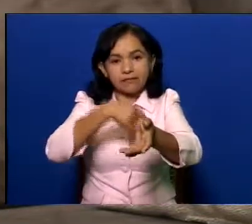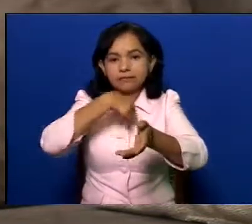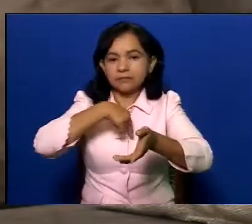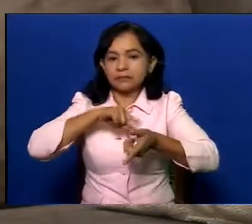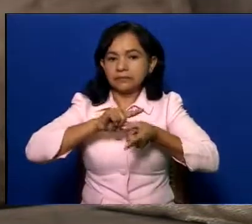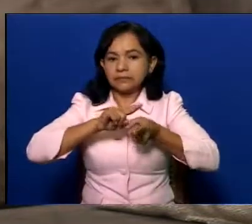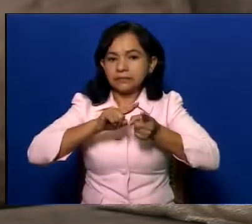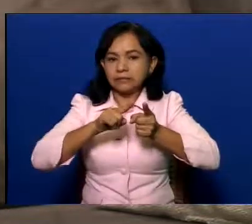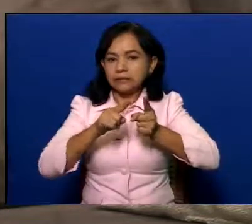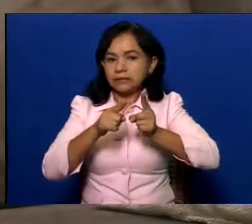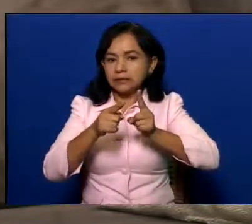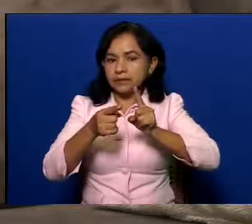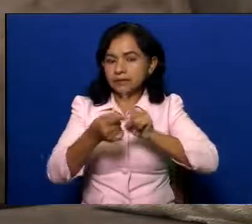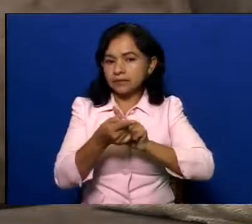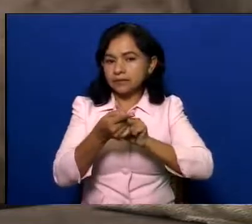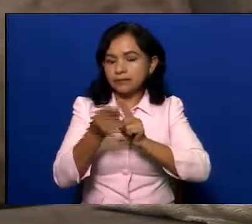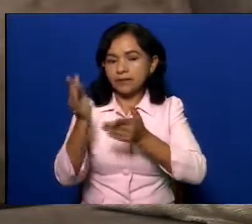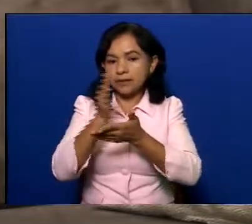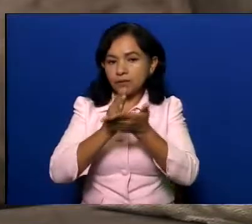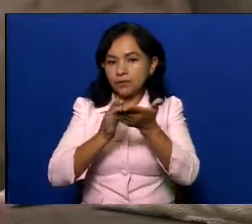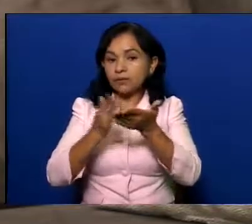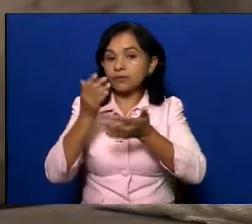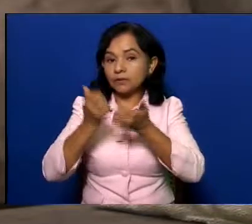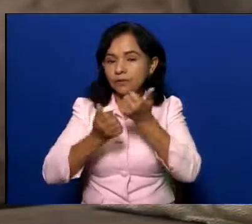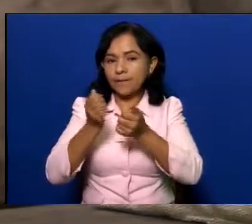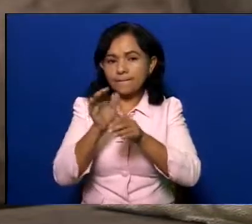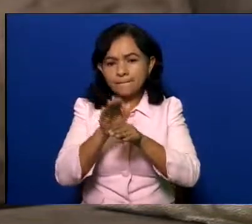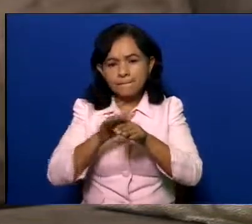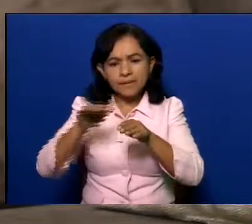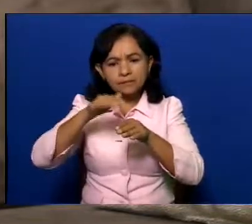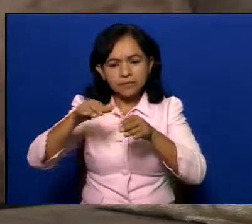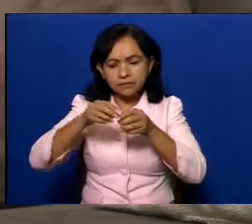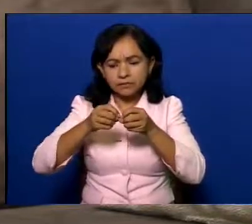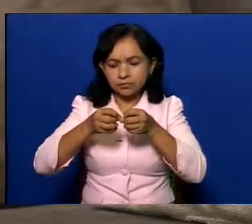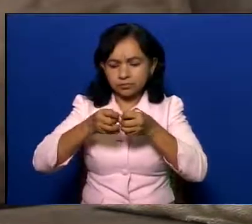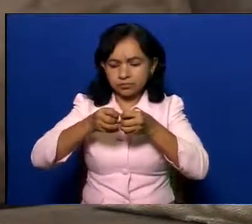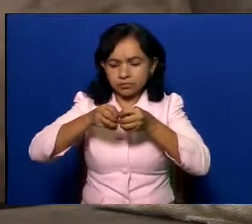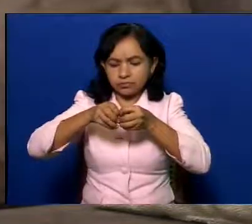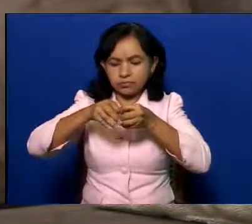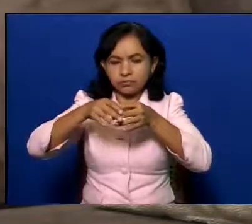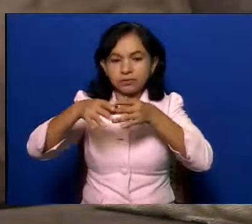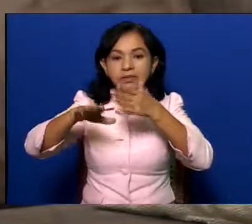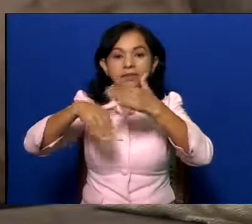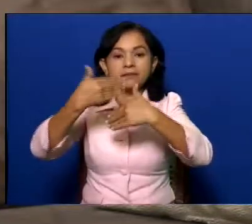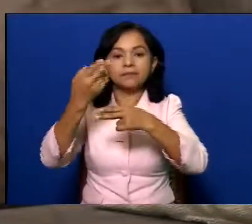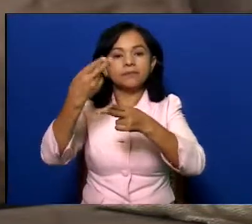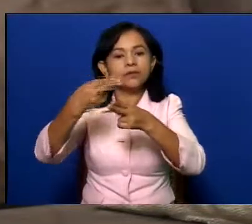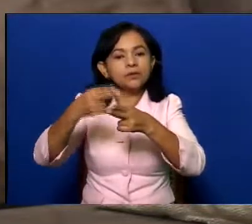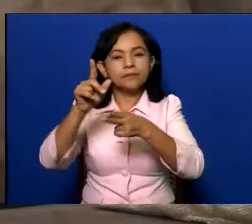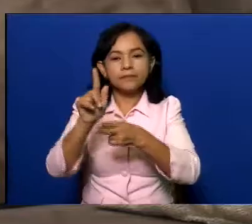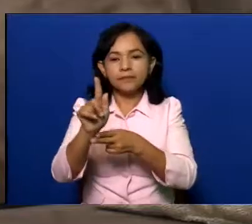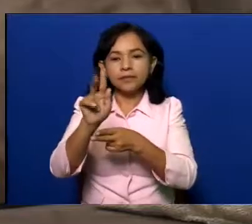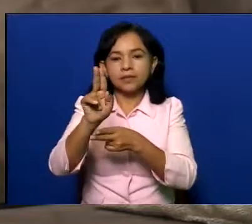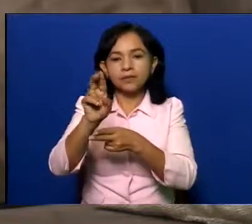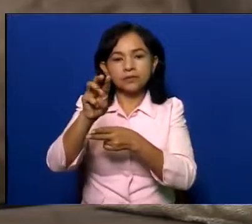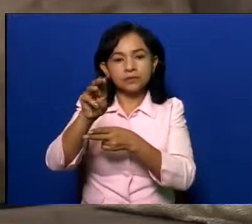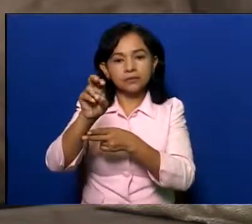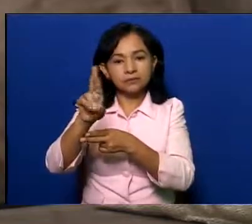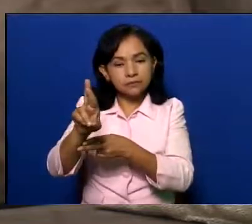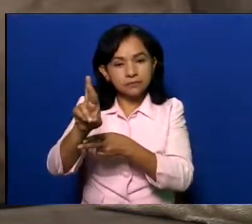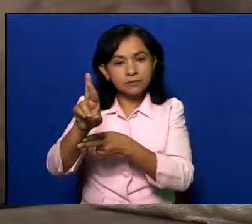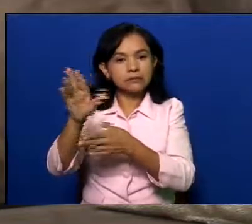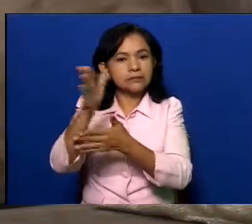aumentan aumentan la masa, en una masa que después se llaman tumores, la cantidad de